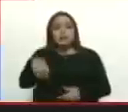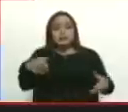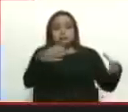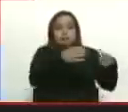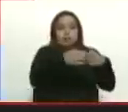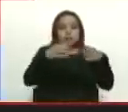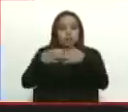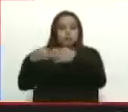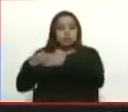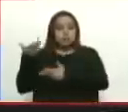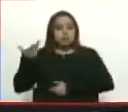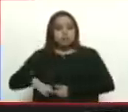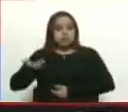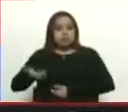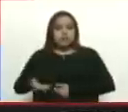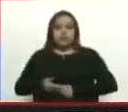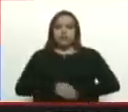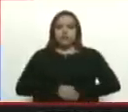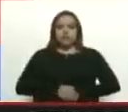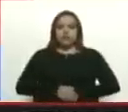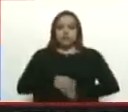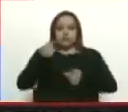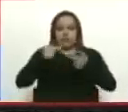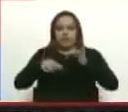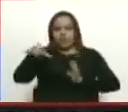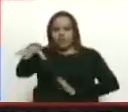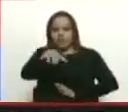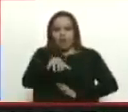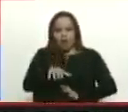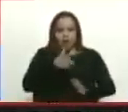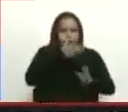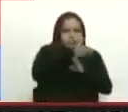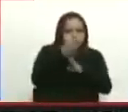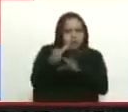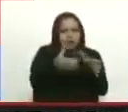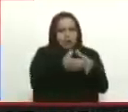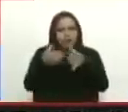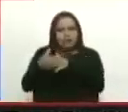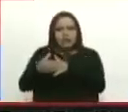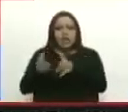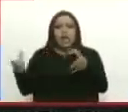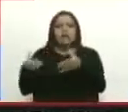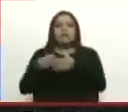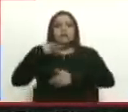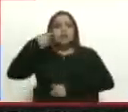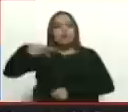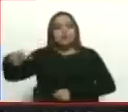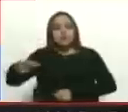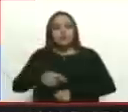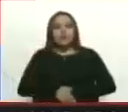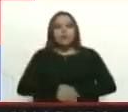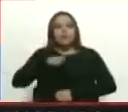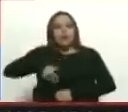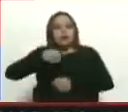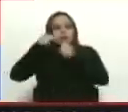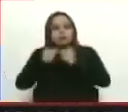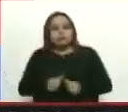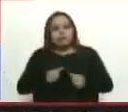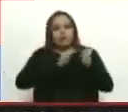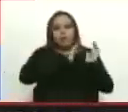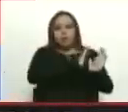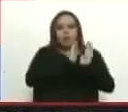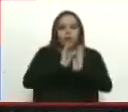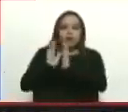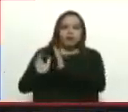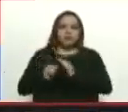muy importantes en varios estados de los equipos políticos para la consolidación de la